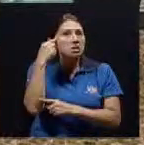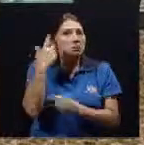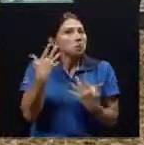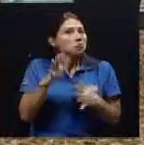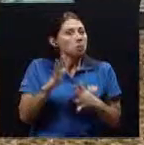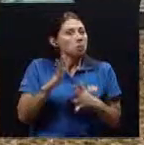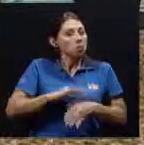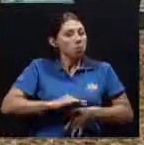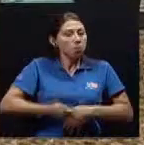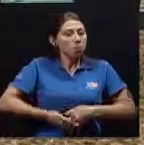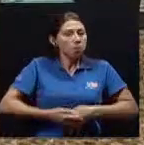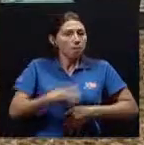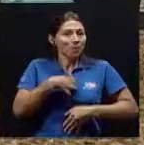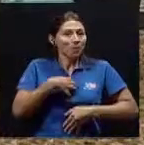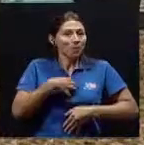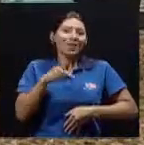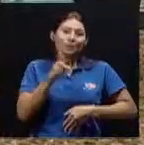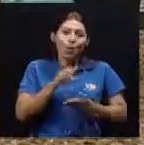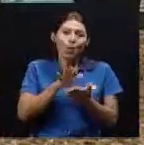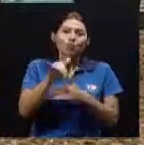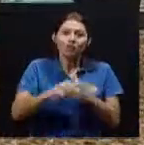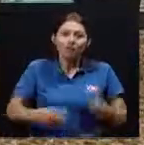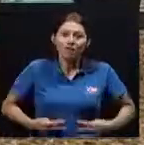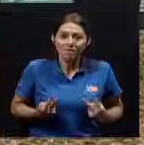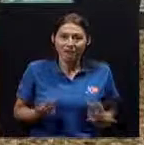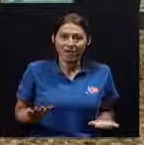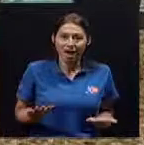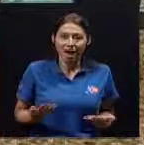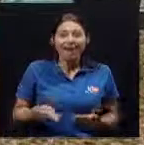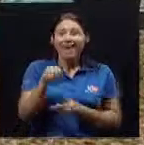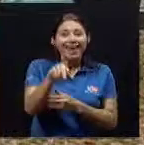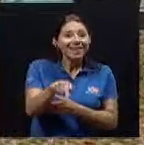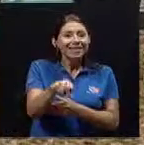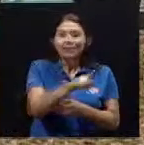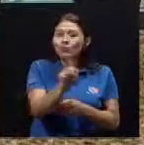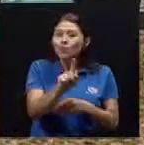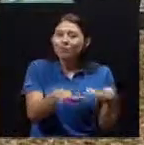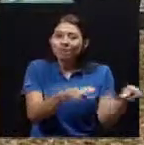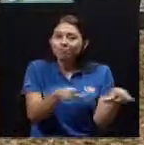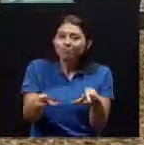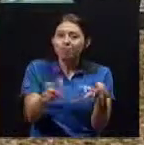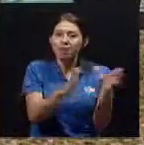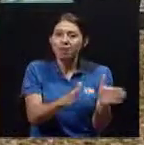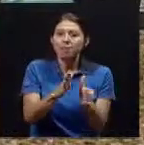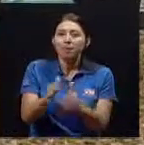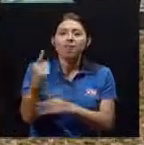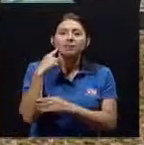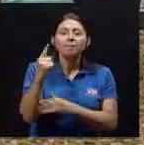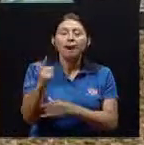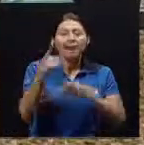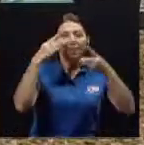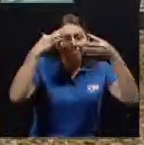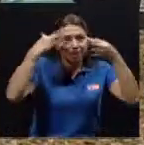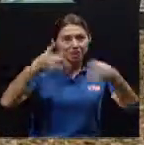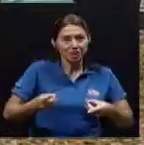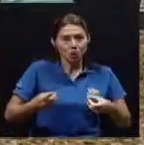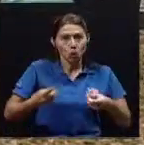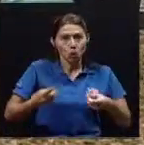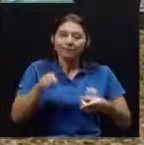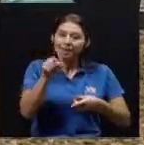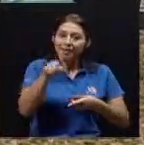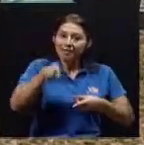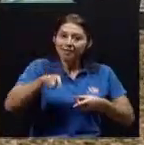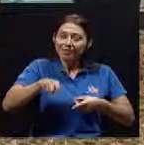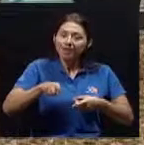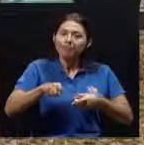que tener un niño, su propio embarazo, se convierte en su proyecto de vida. Es ahí donde digo que no están preparadas para ciertas